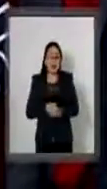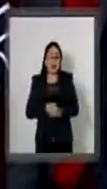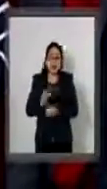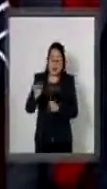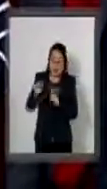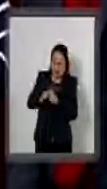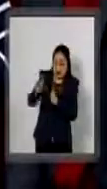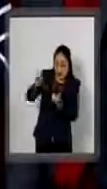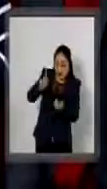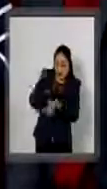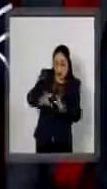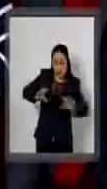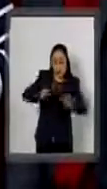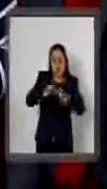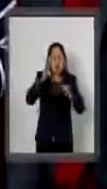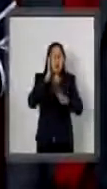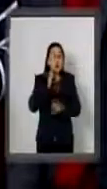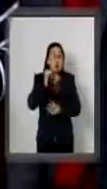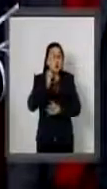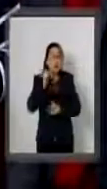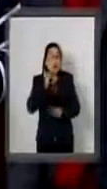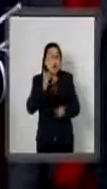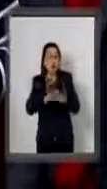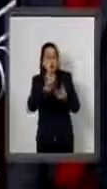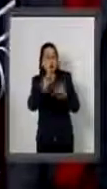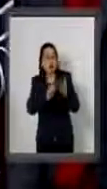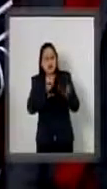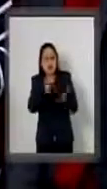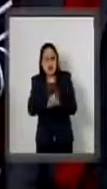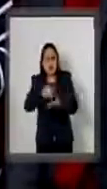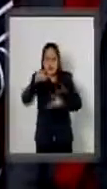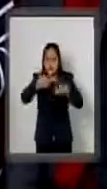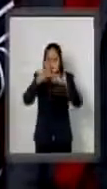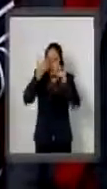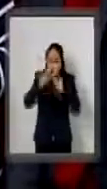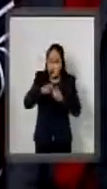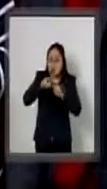jurisdiccionales, ni de ningún tipo. Lo hemos visto,